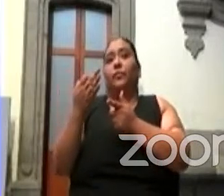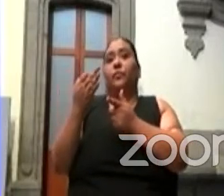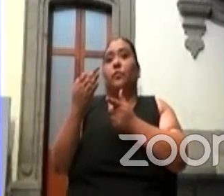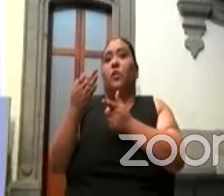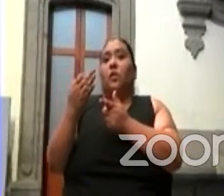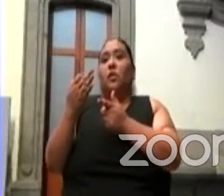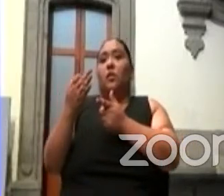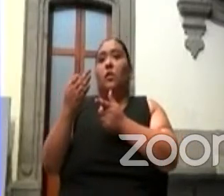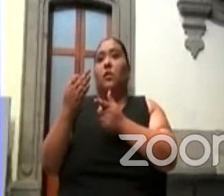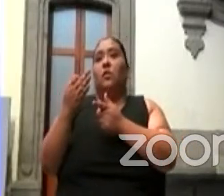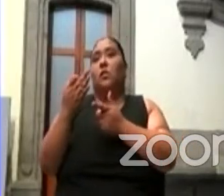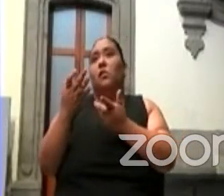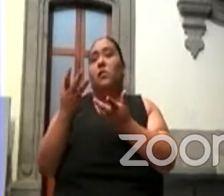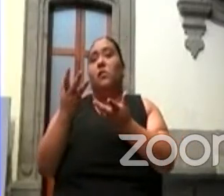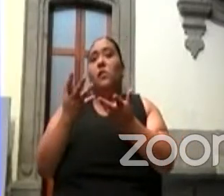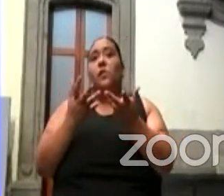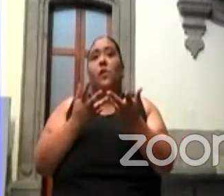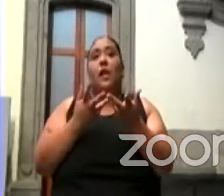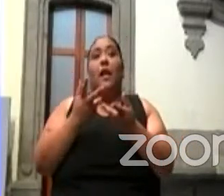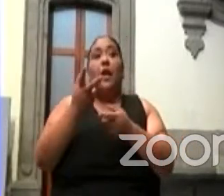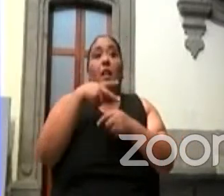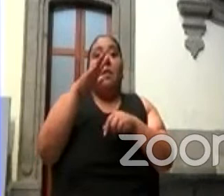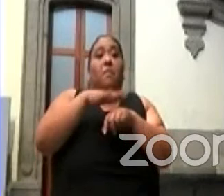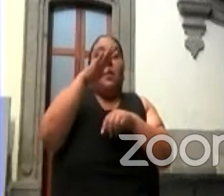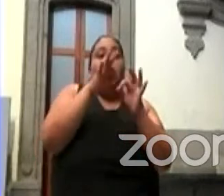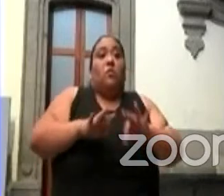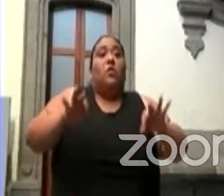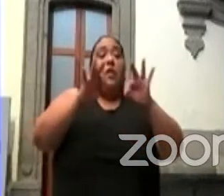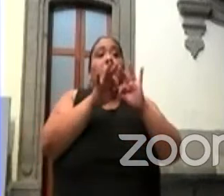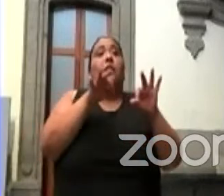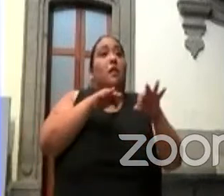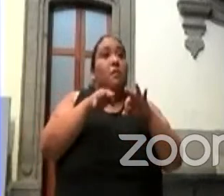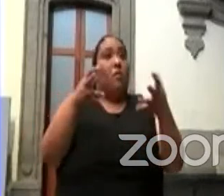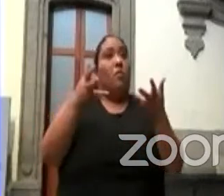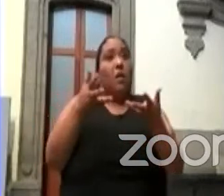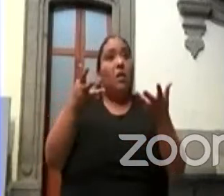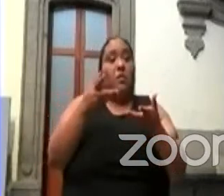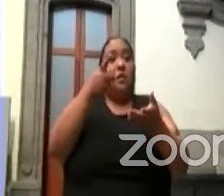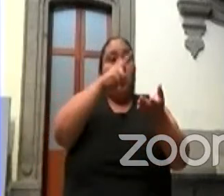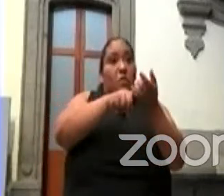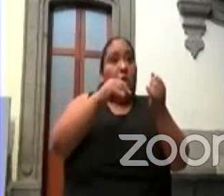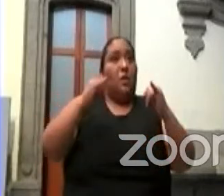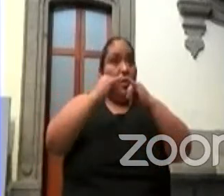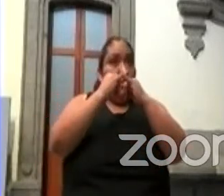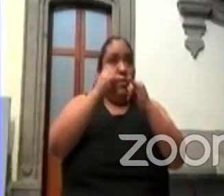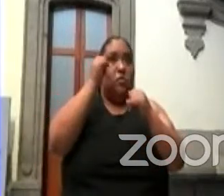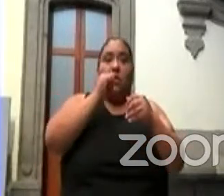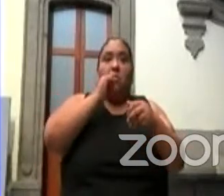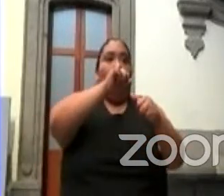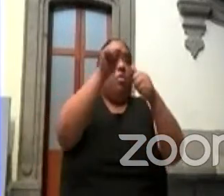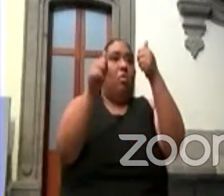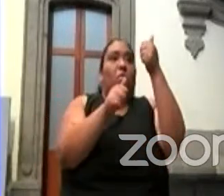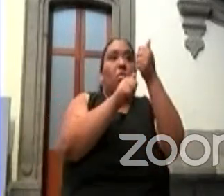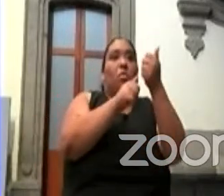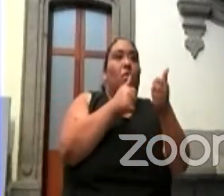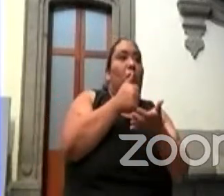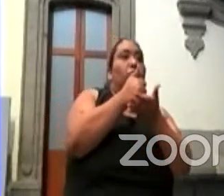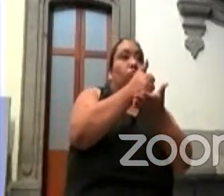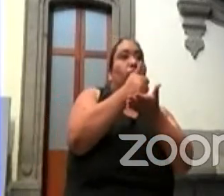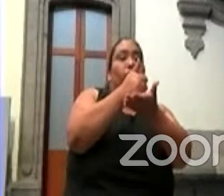el principal trabajo que se hacía era asistencial. A partir del